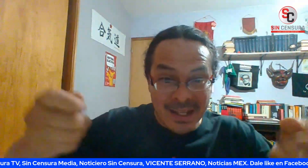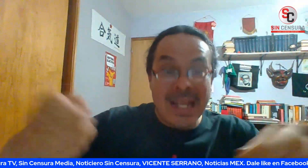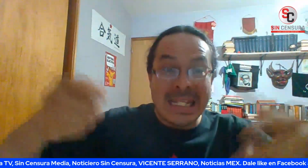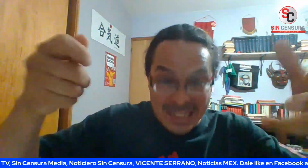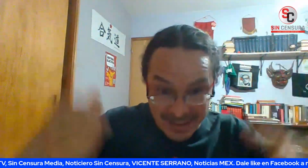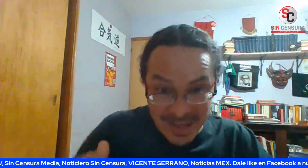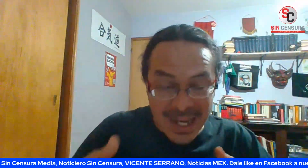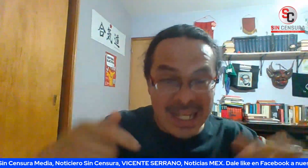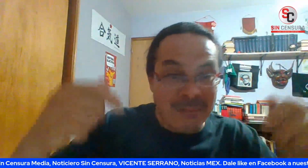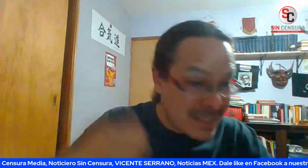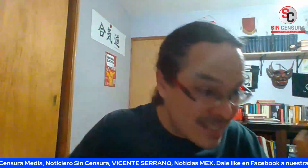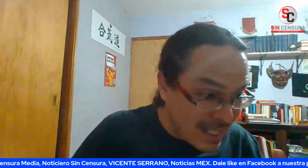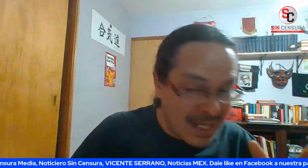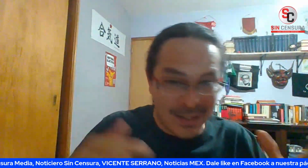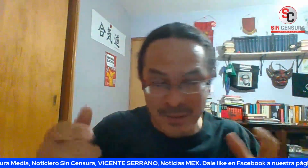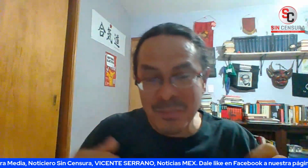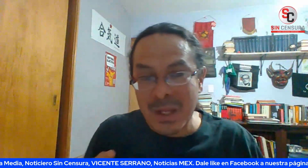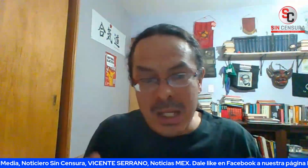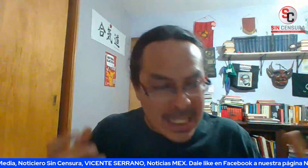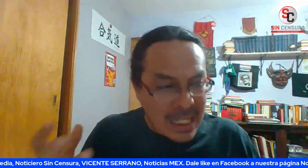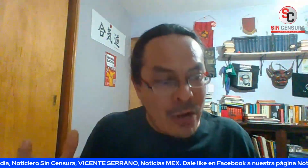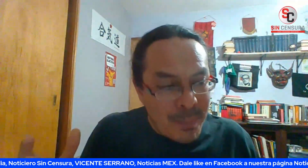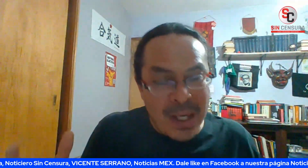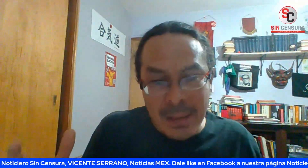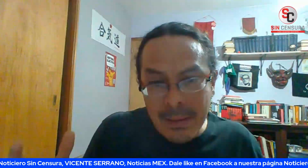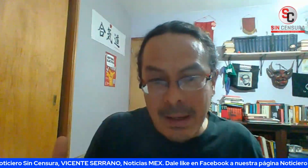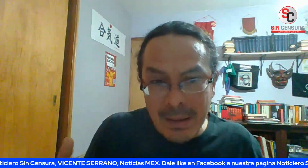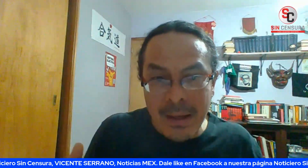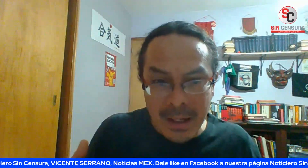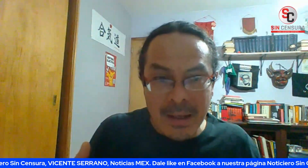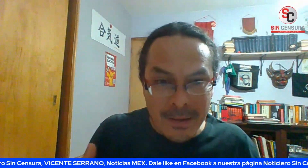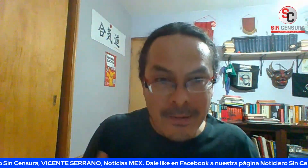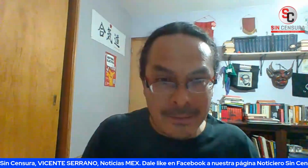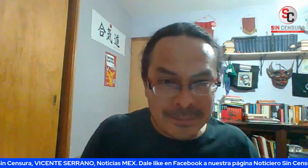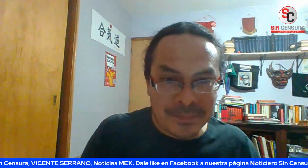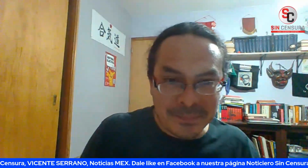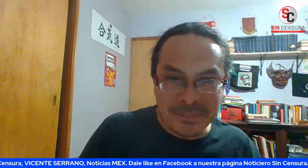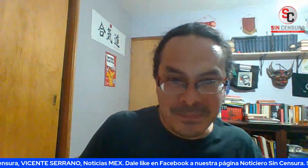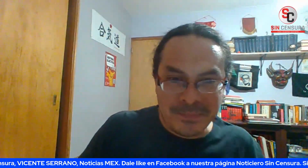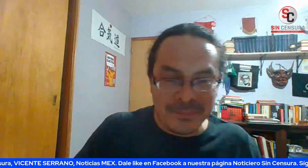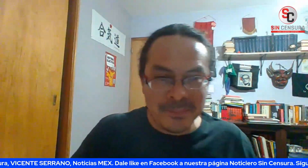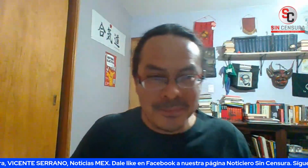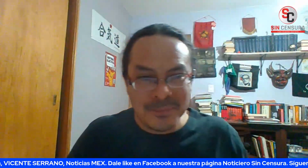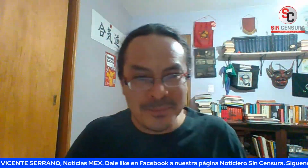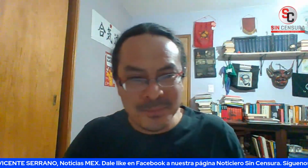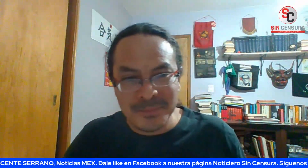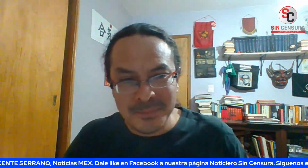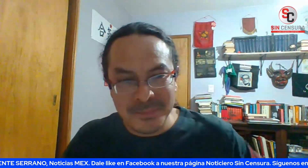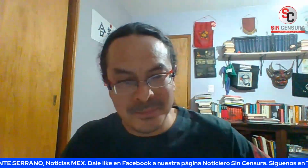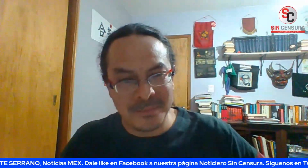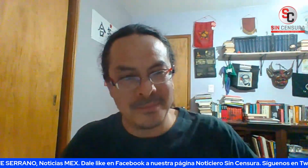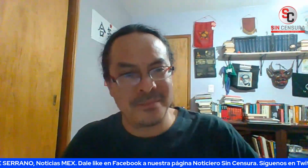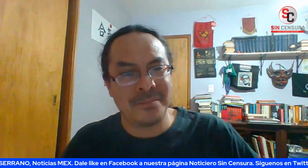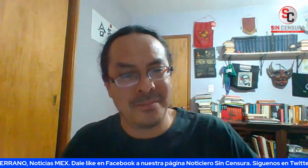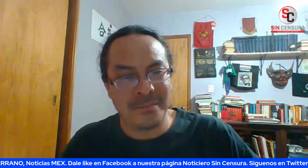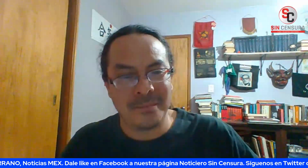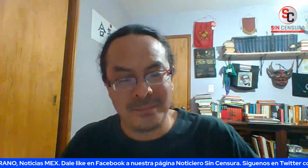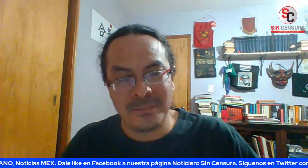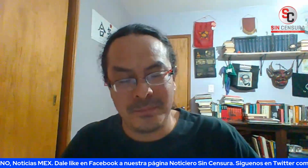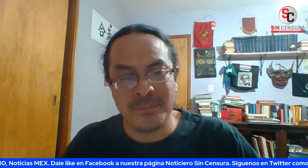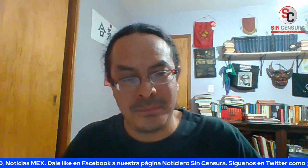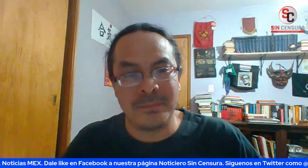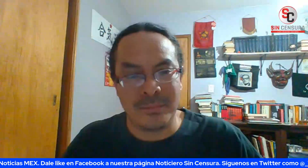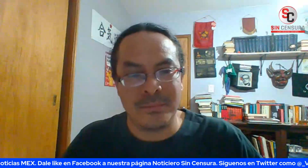hay que escribir, hay que investigar, ¿no? Pero me gusta esto que acabas de decir. El pueblo es